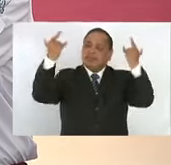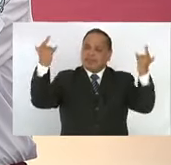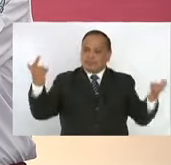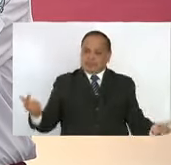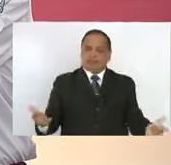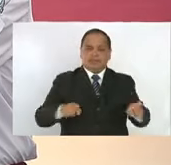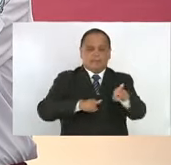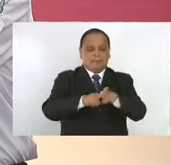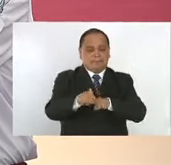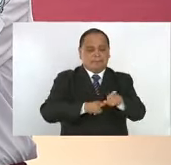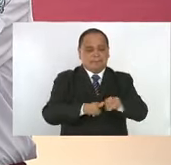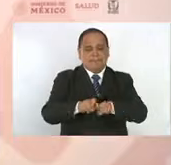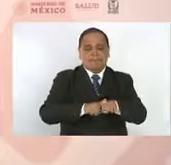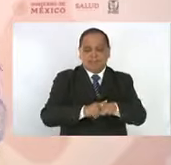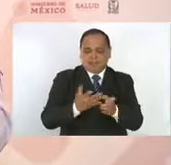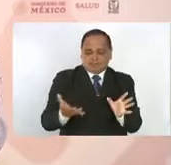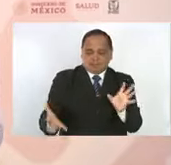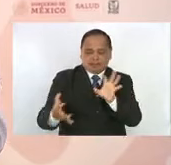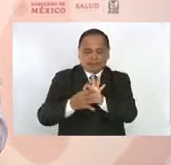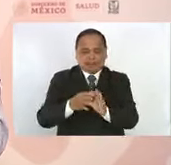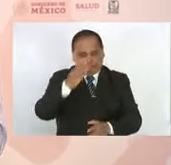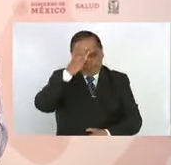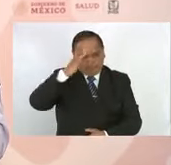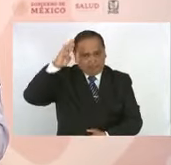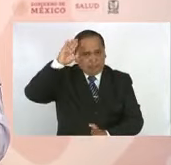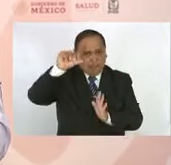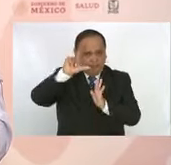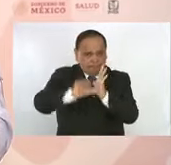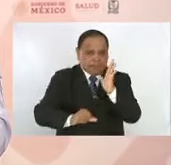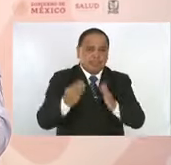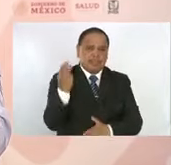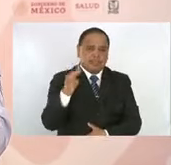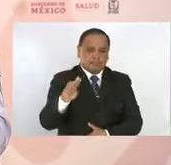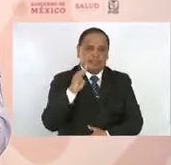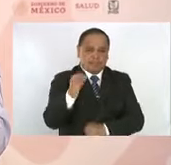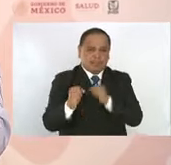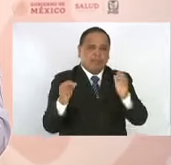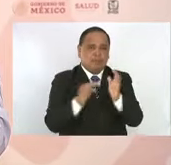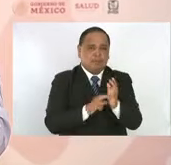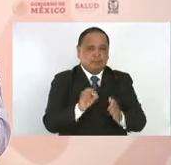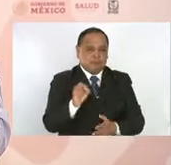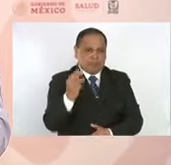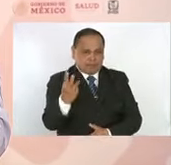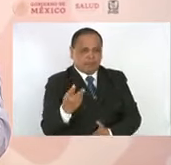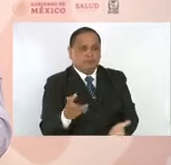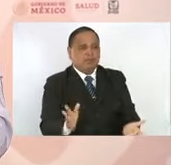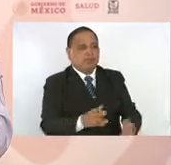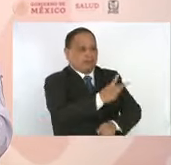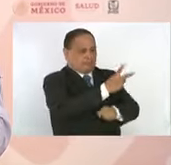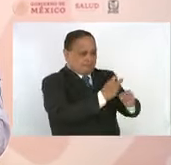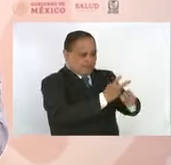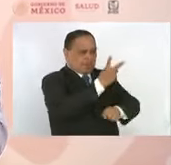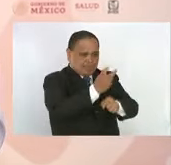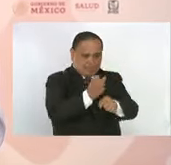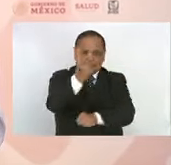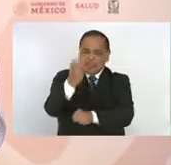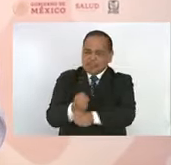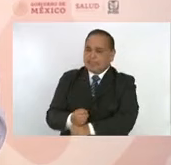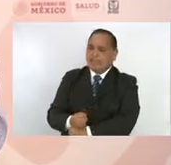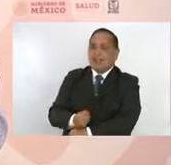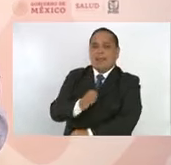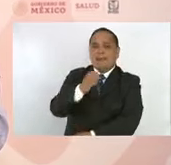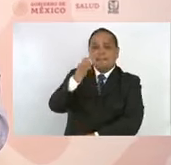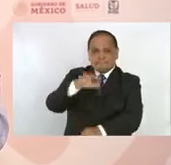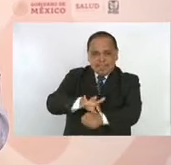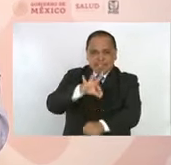gobierno y el pueblo de Cuba. En mayo del 2022 realizamos una convocatoria para médicos especialistas y solo para darse una